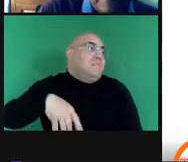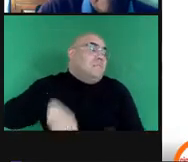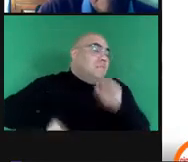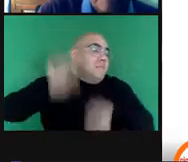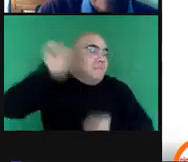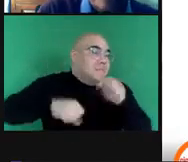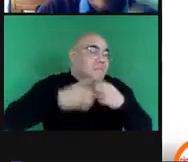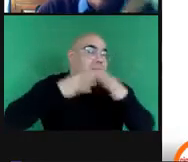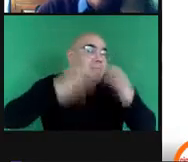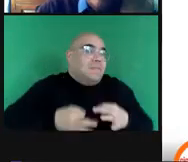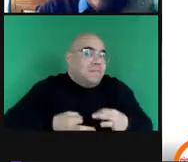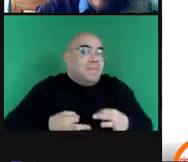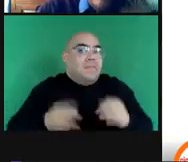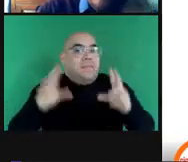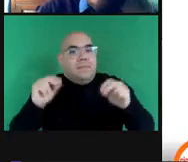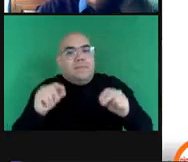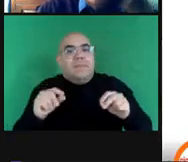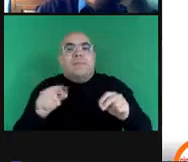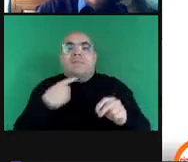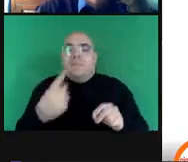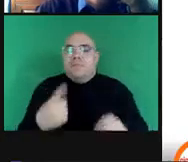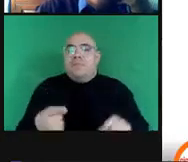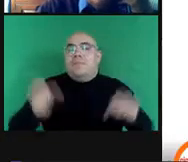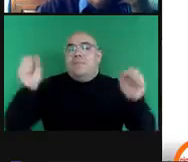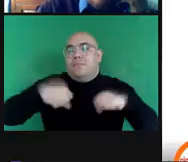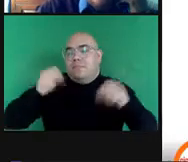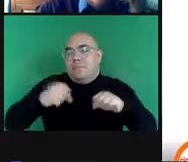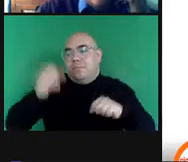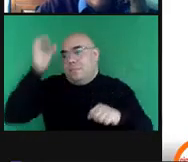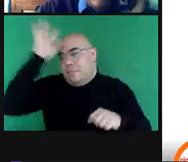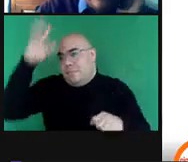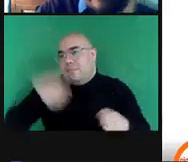verdad. Es decir, sí hay